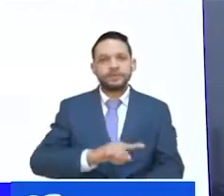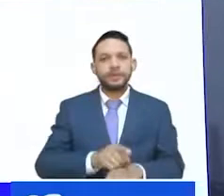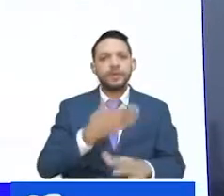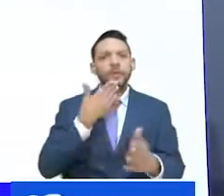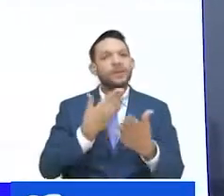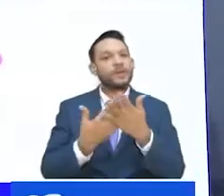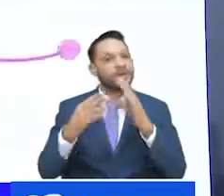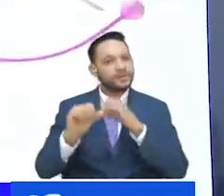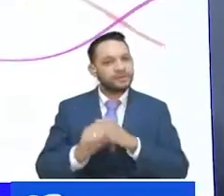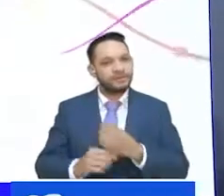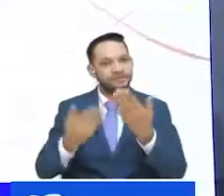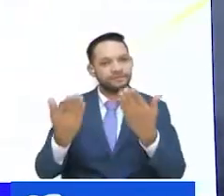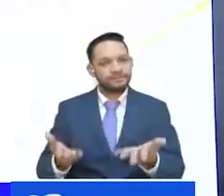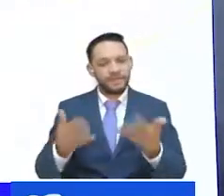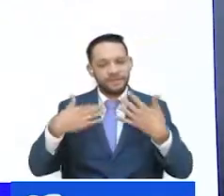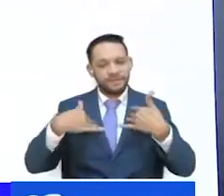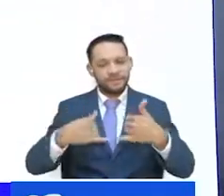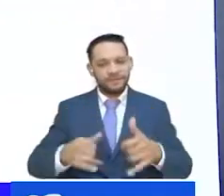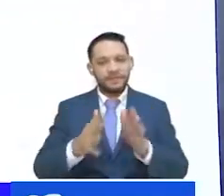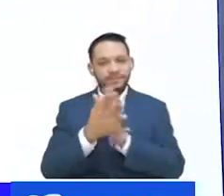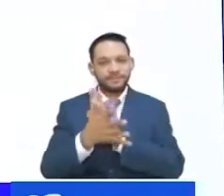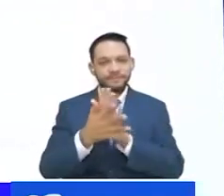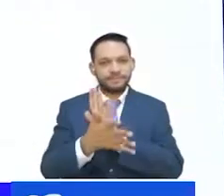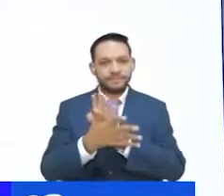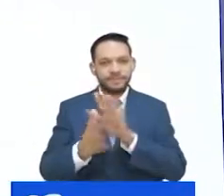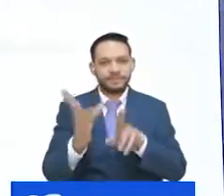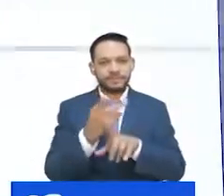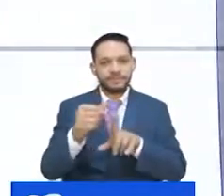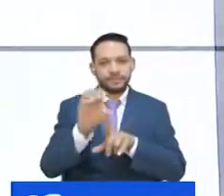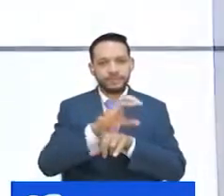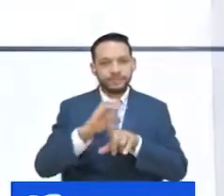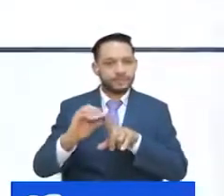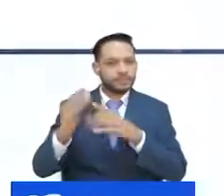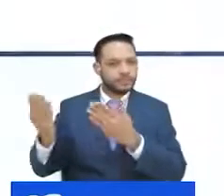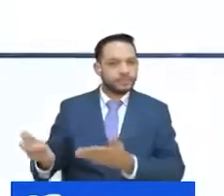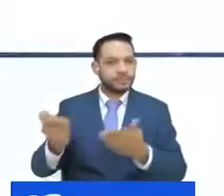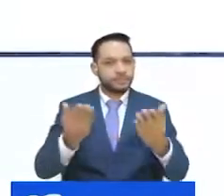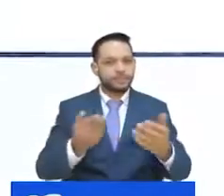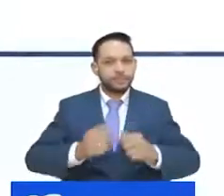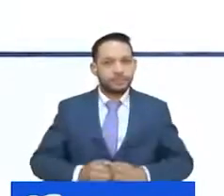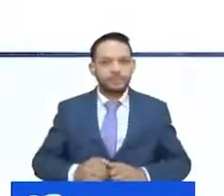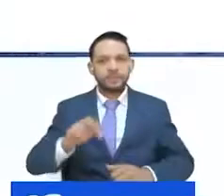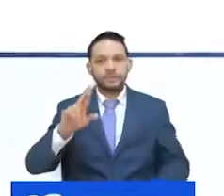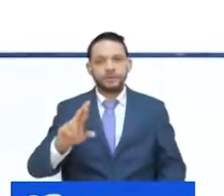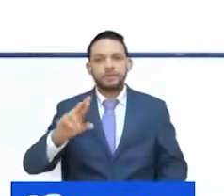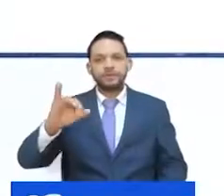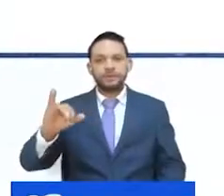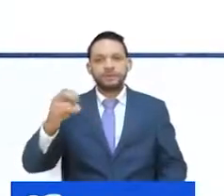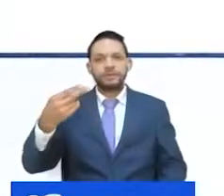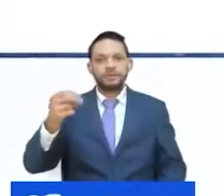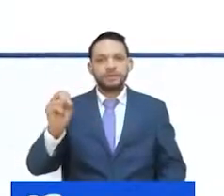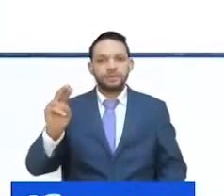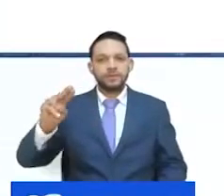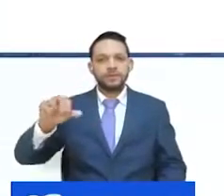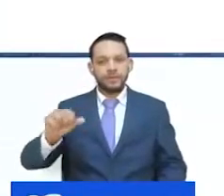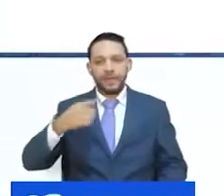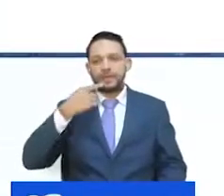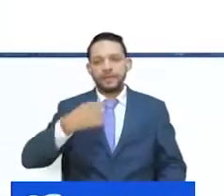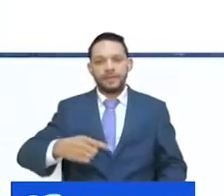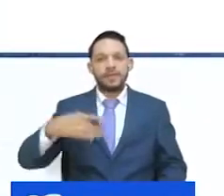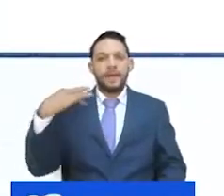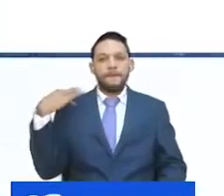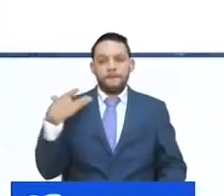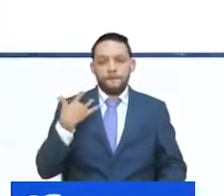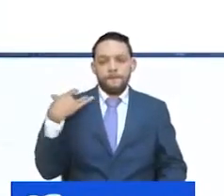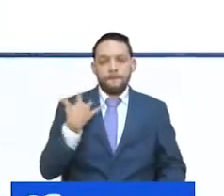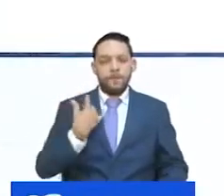Buenas noches, qué alegría saludarlos. Bienvenidos a Sin Estrés. Rihanna apuesta por las transparencias en el desfile de moda Paris